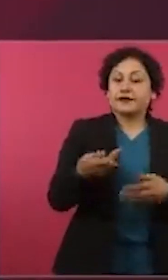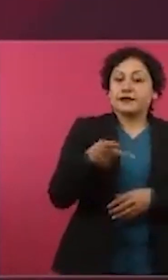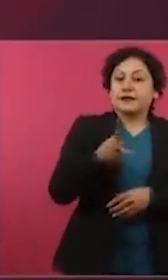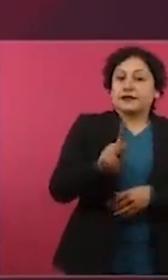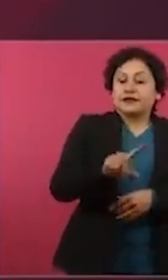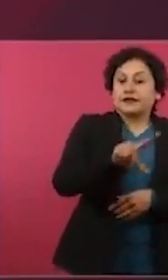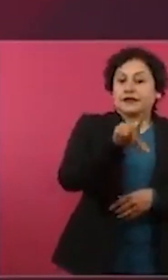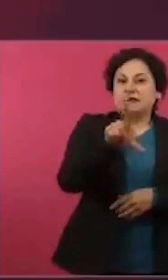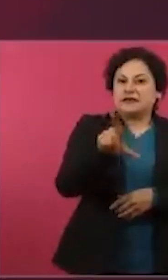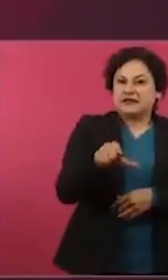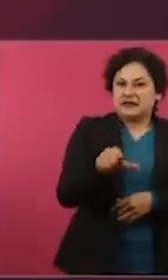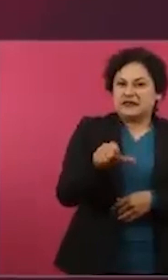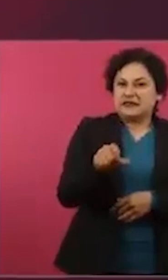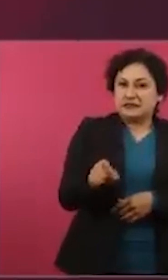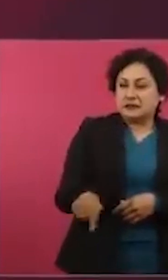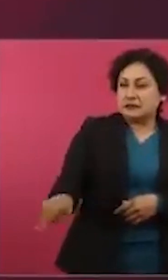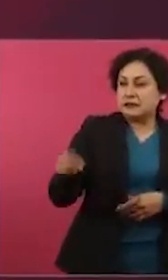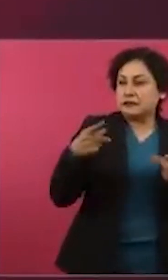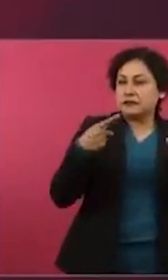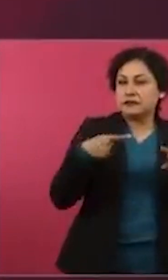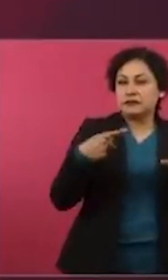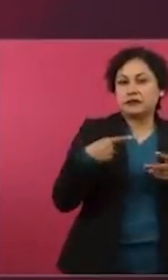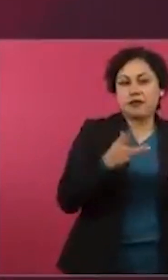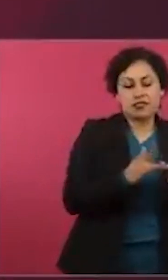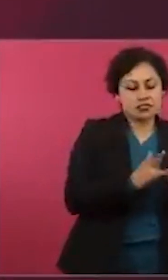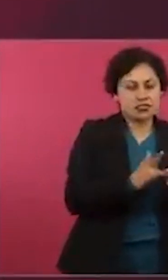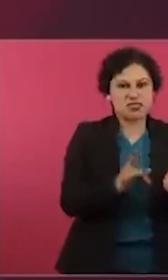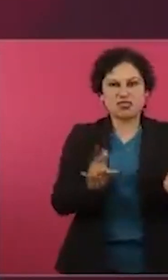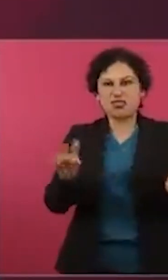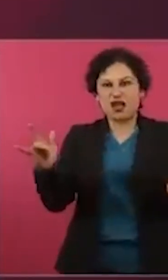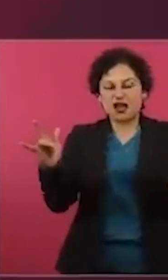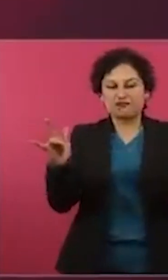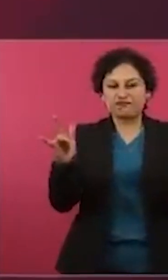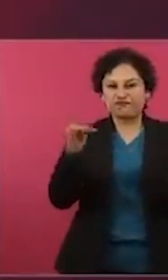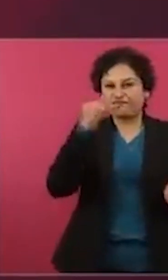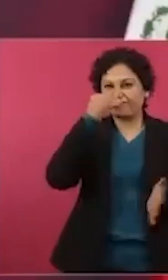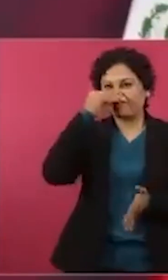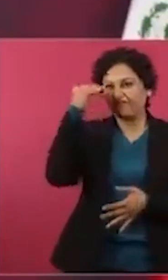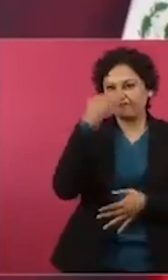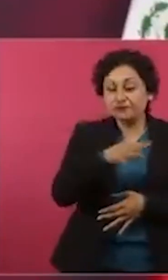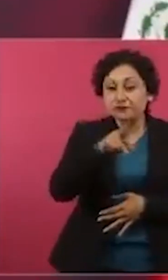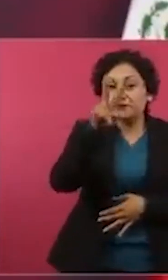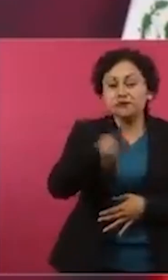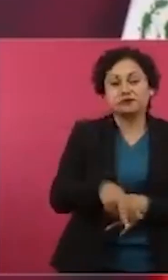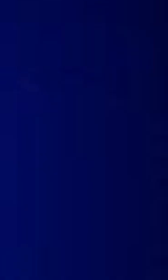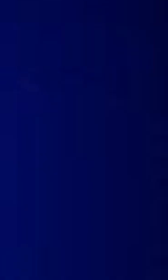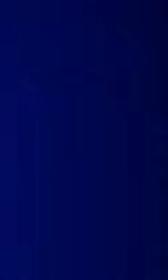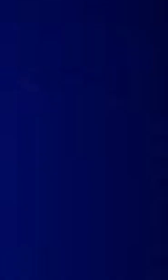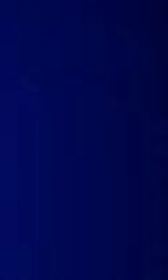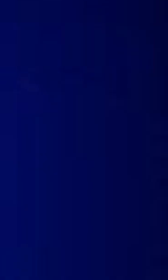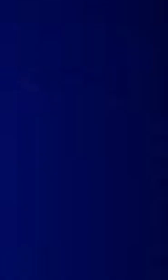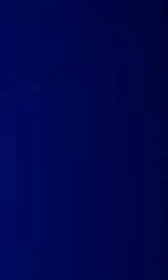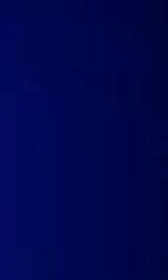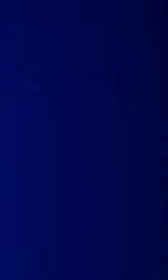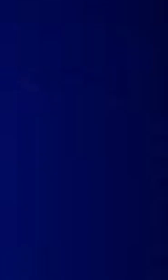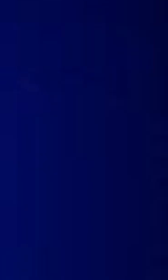sobre los jóvenes del Lago de Moreno. El presidente aseguró no escuchar las preguntas y por eso contó el chiste.